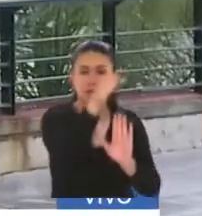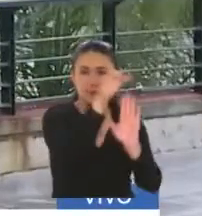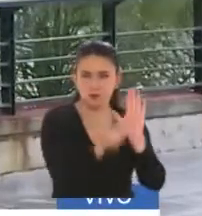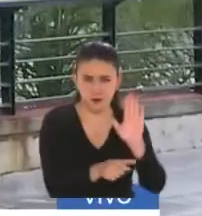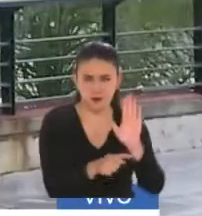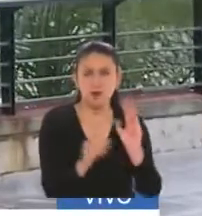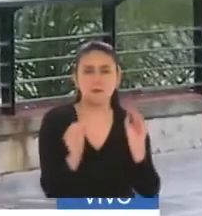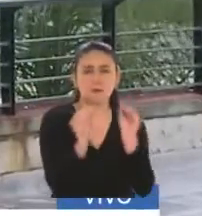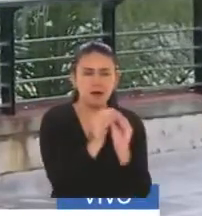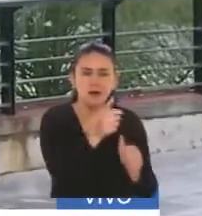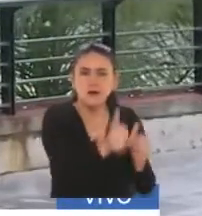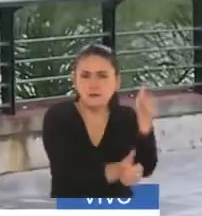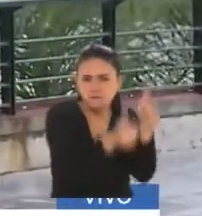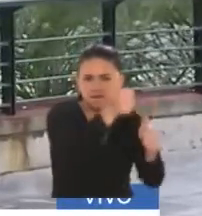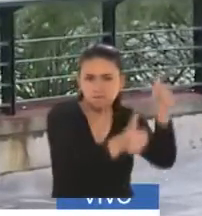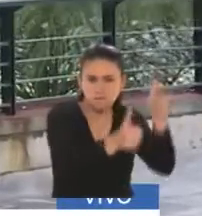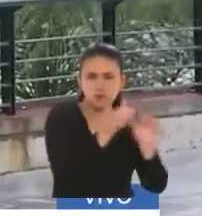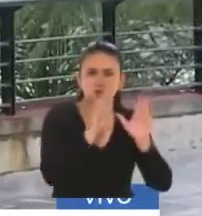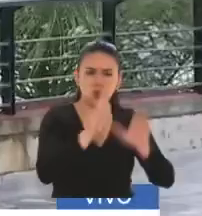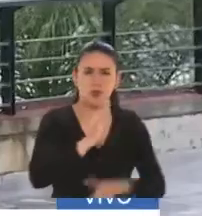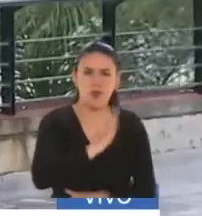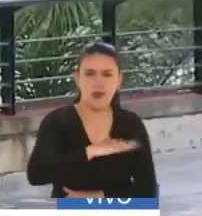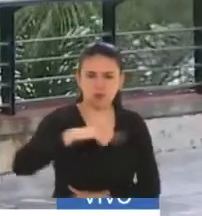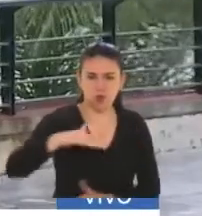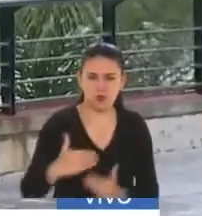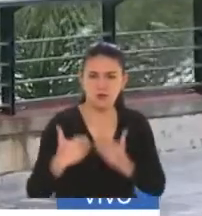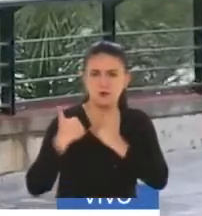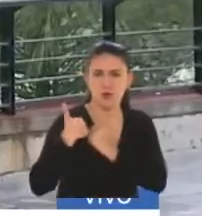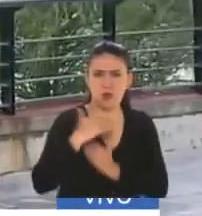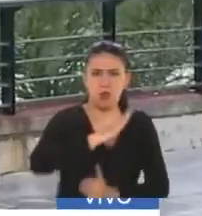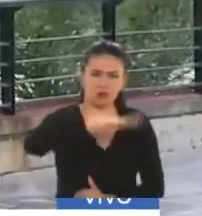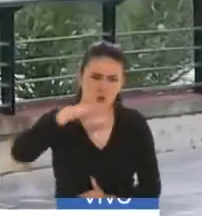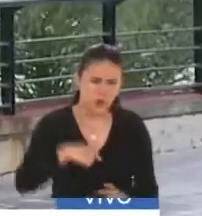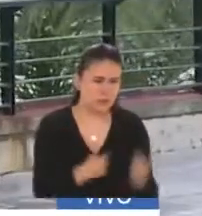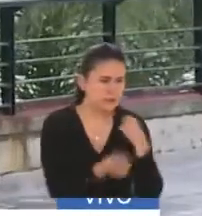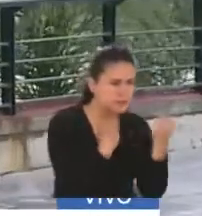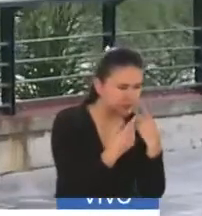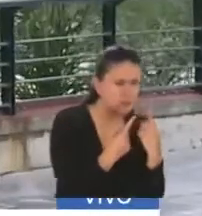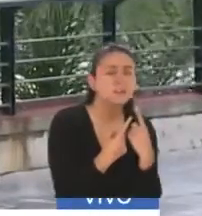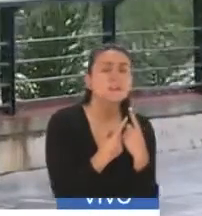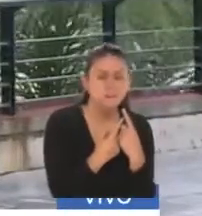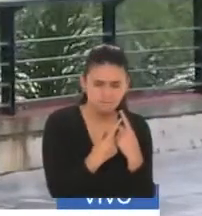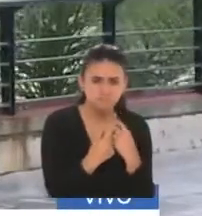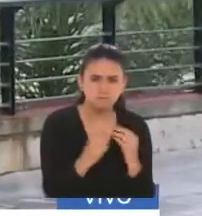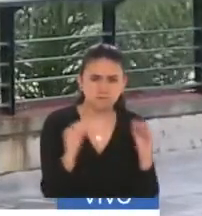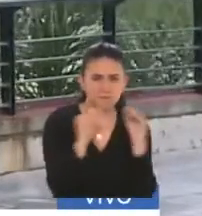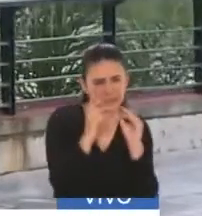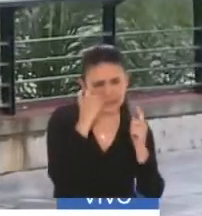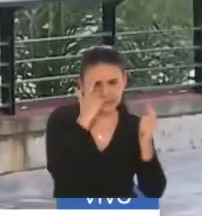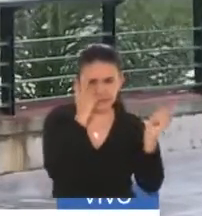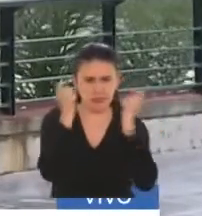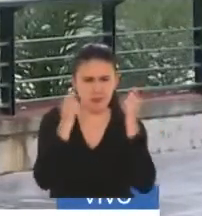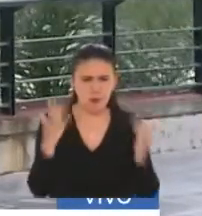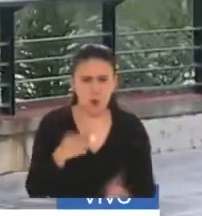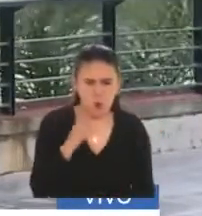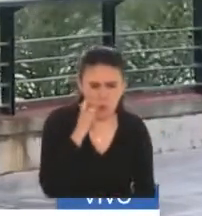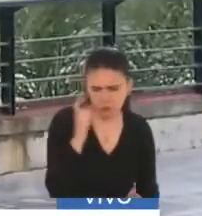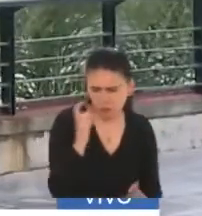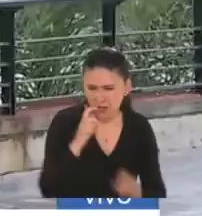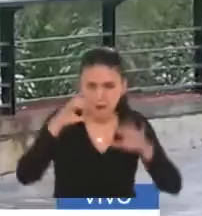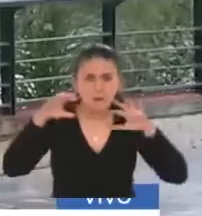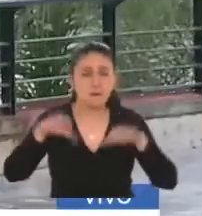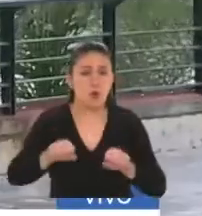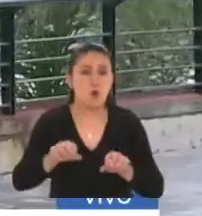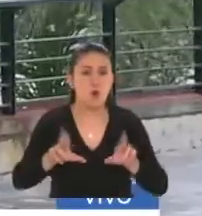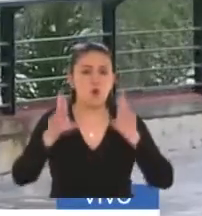también de todas las autoridades del Peñol y del Oriente Antioqueño, activaron un mecanismo de búsqueda urgente y también